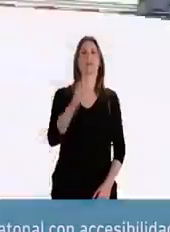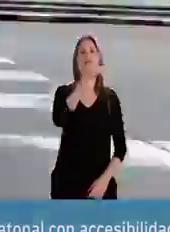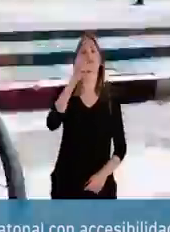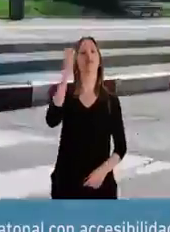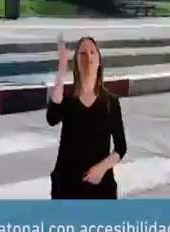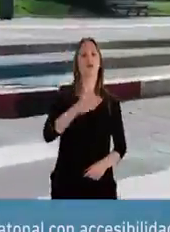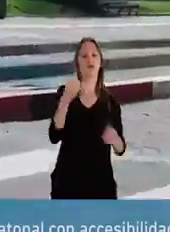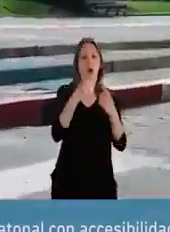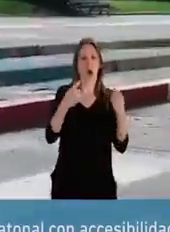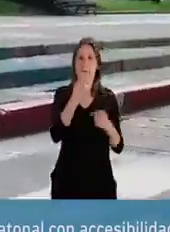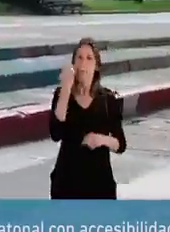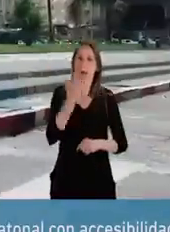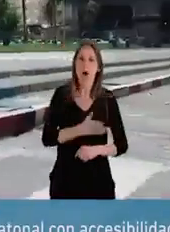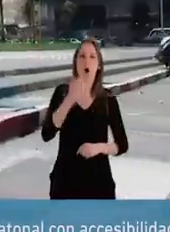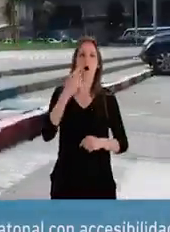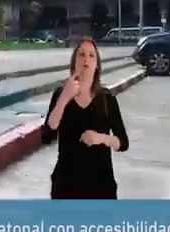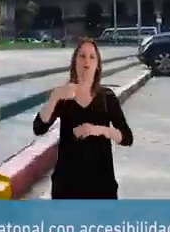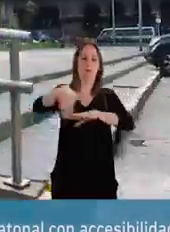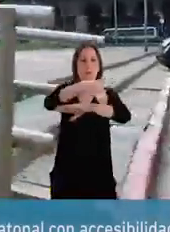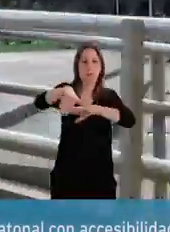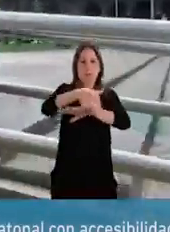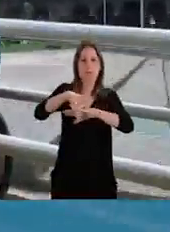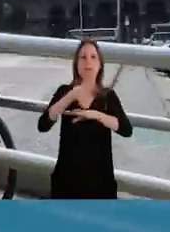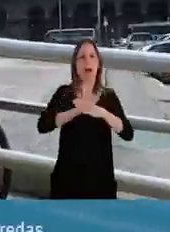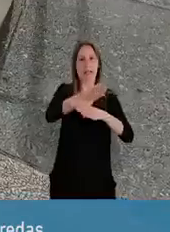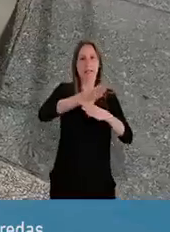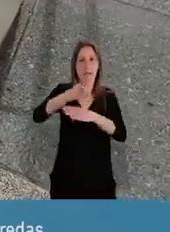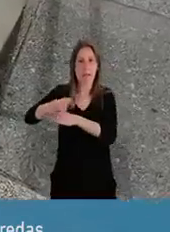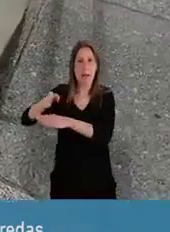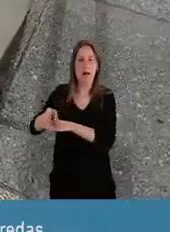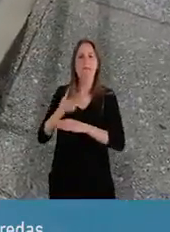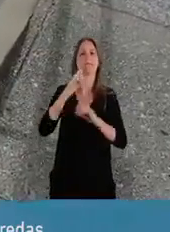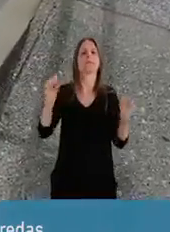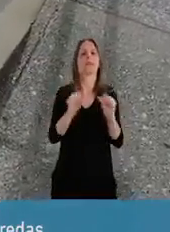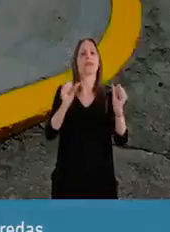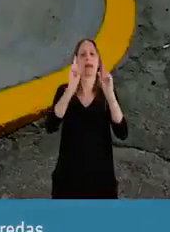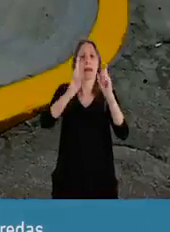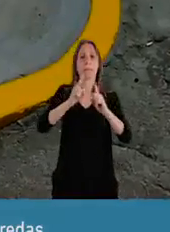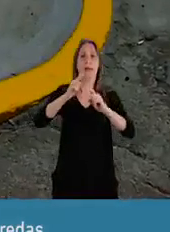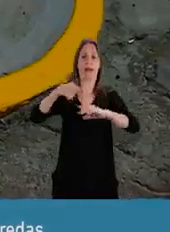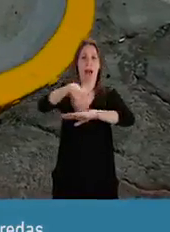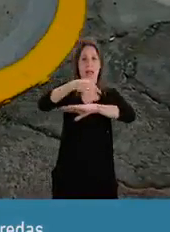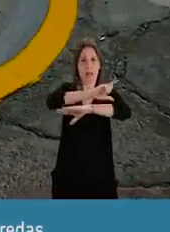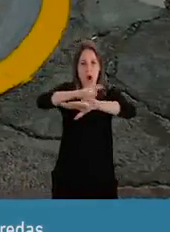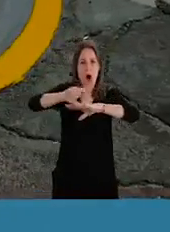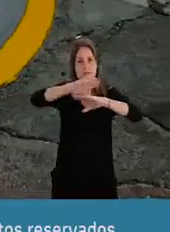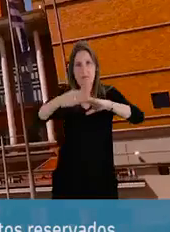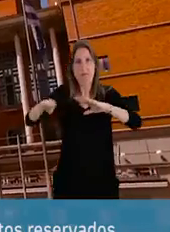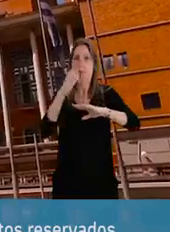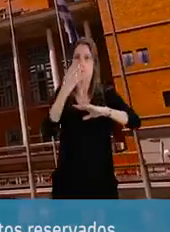100% de las intervenciones de mejora de la circulación peatonal con accesibilidad, realización de rebajes de cordón y mejora de